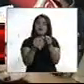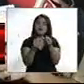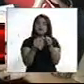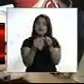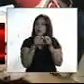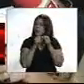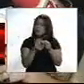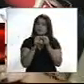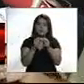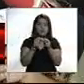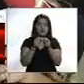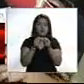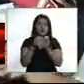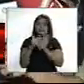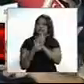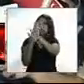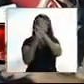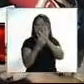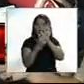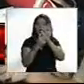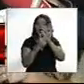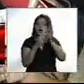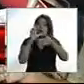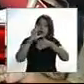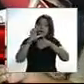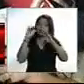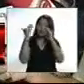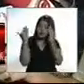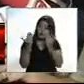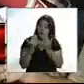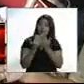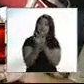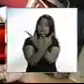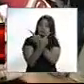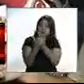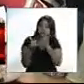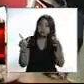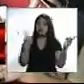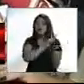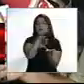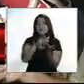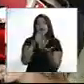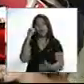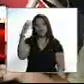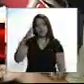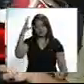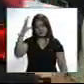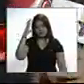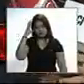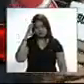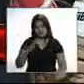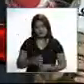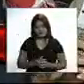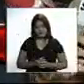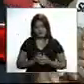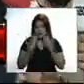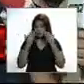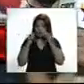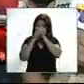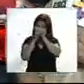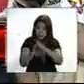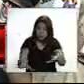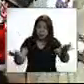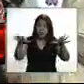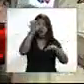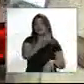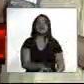pauta en América Latina y en el mundo de libertad, de plena participación y de plena conciencia. Este es un despliegue que tiene haciéndose